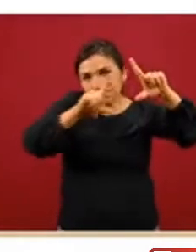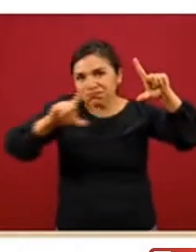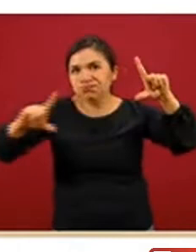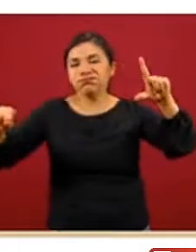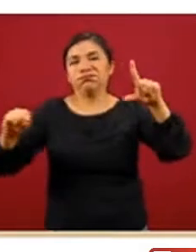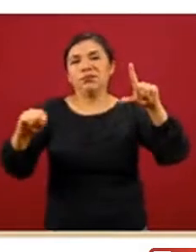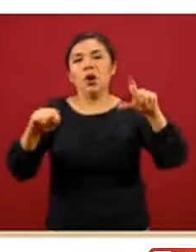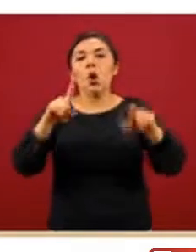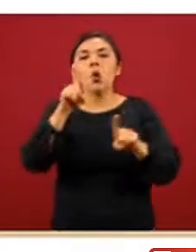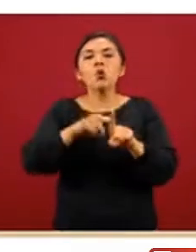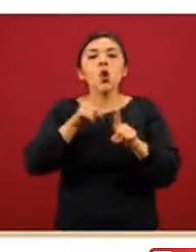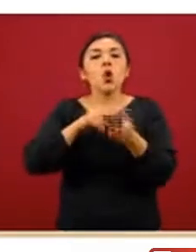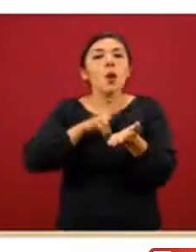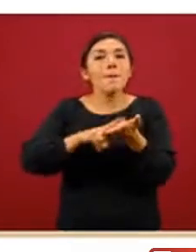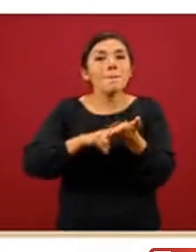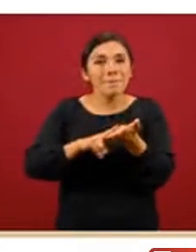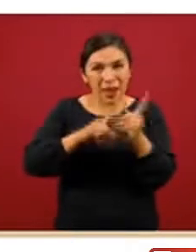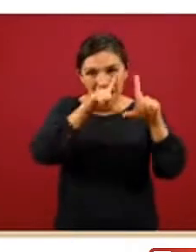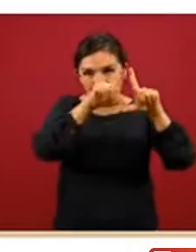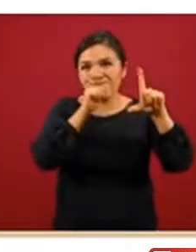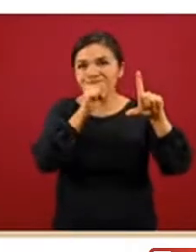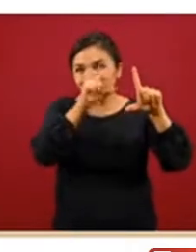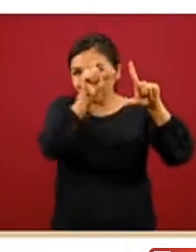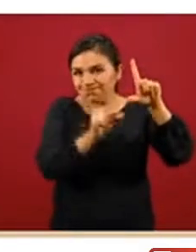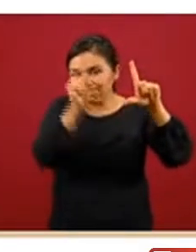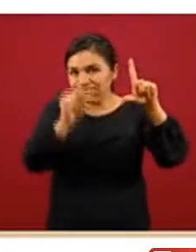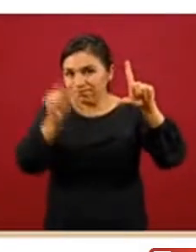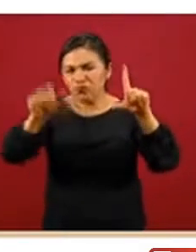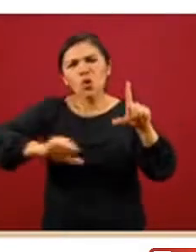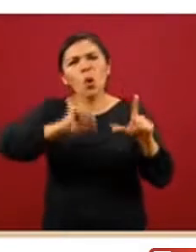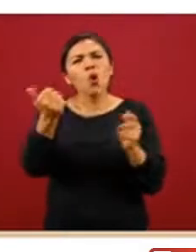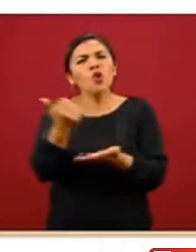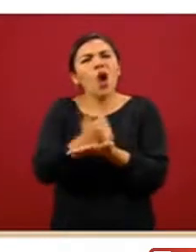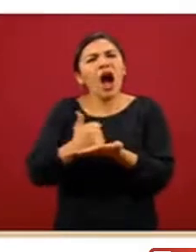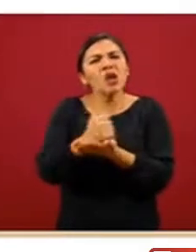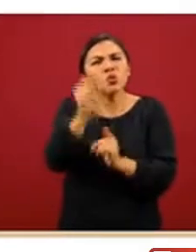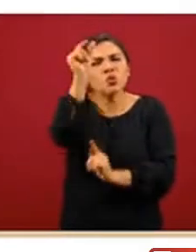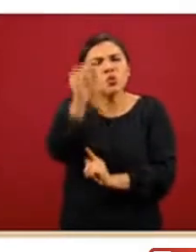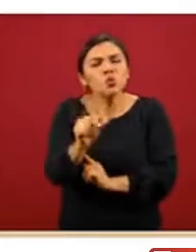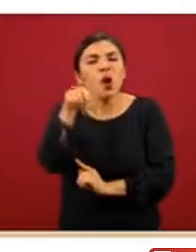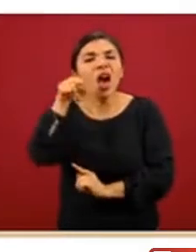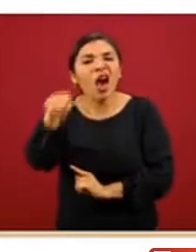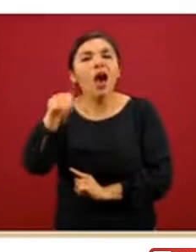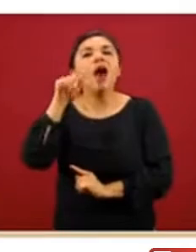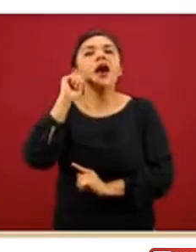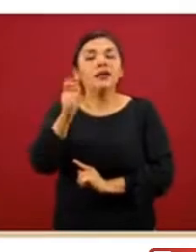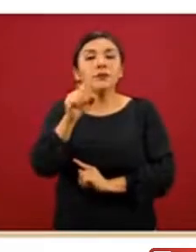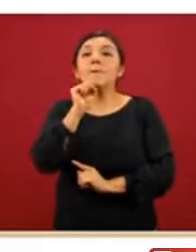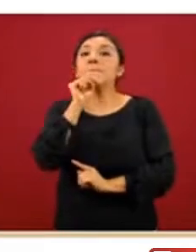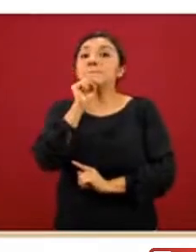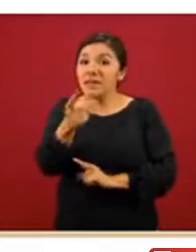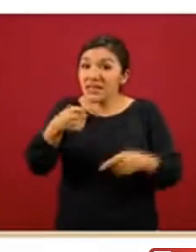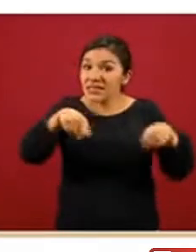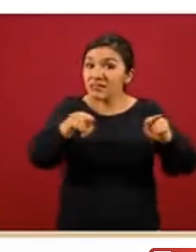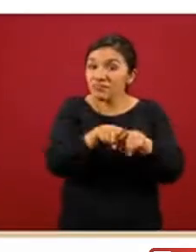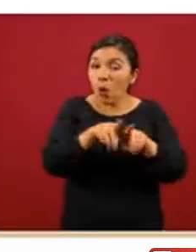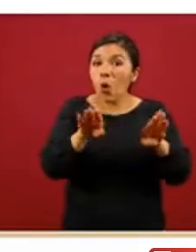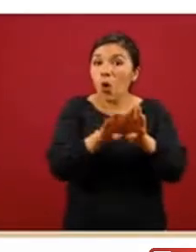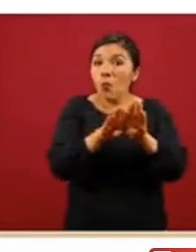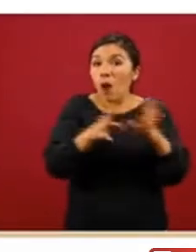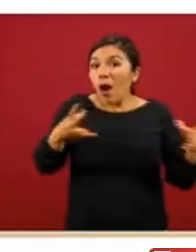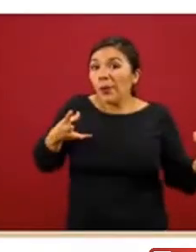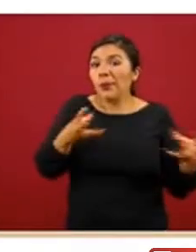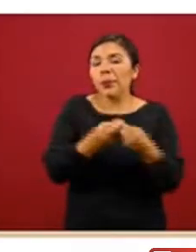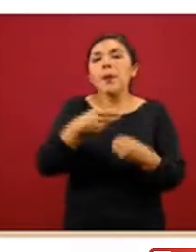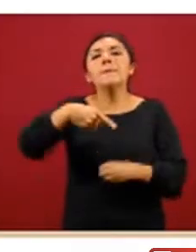las columnas de color verde, y en las columnas de color azul tenemos la misma tasa de incidencia acumulada, pero cómo